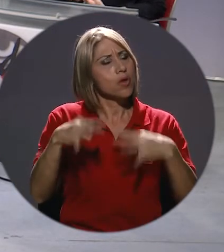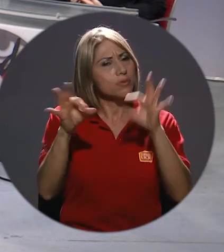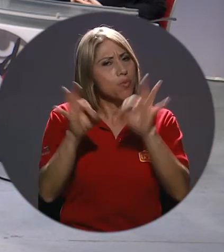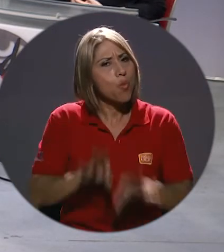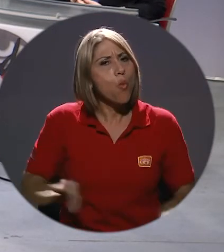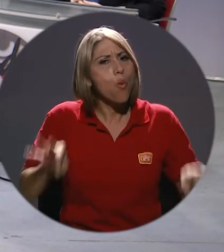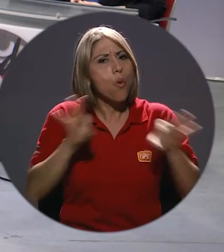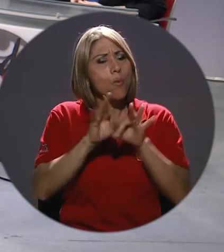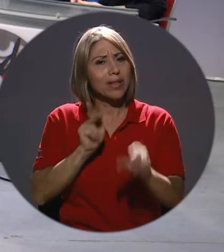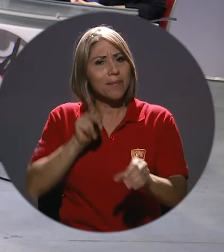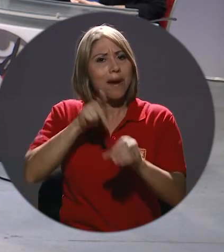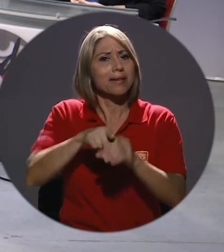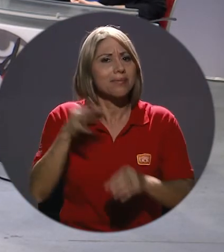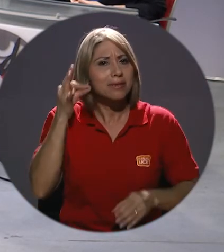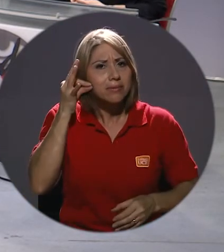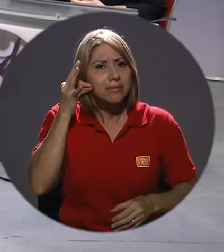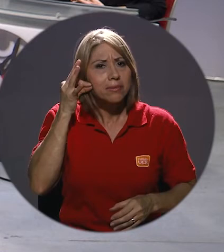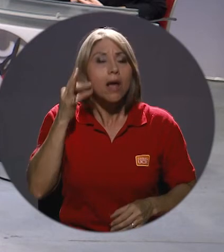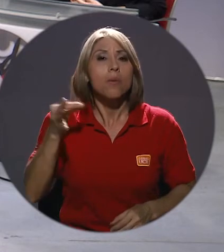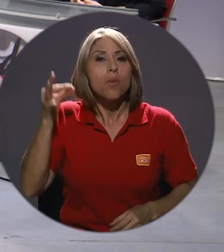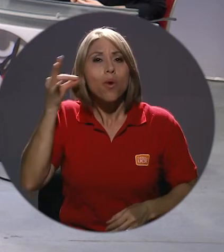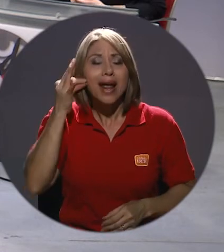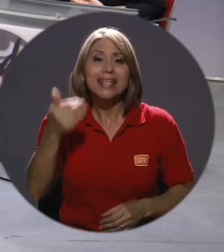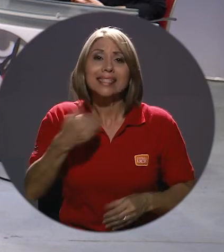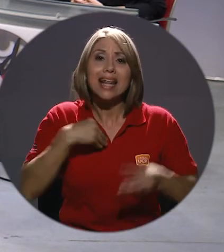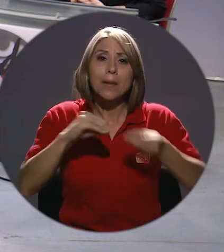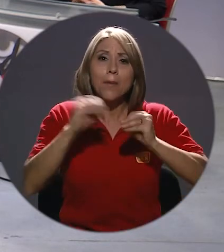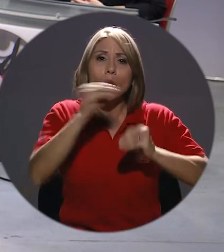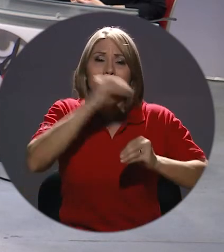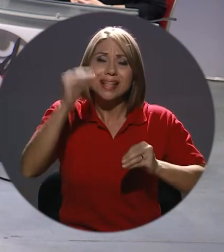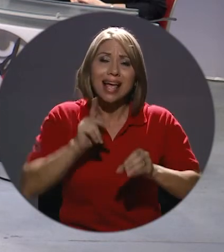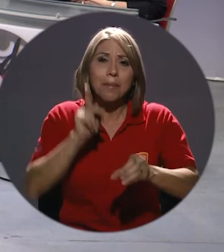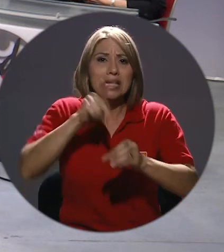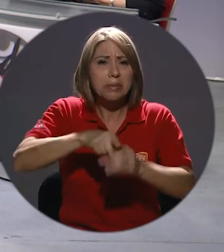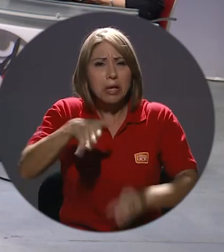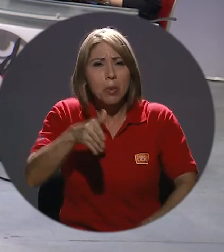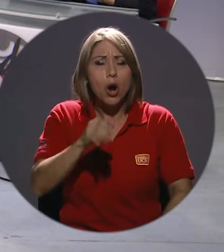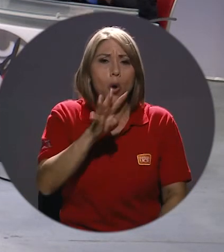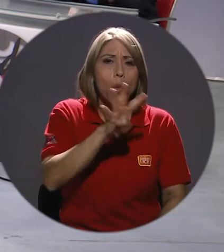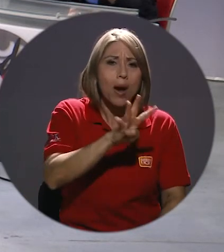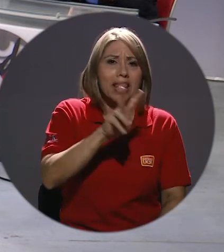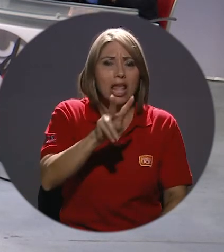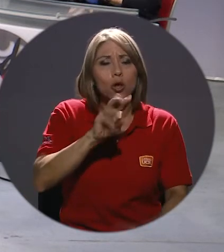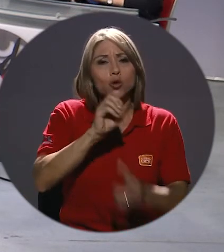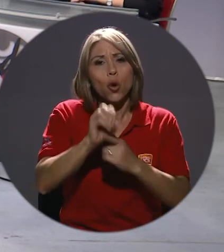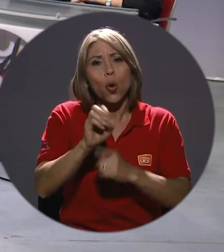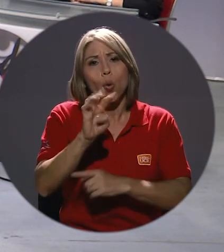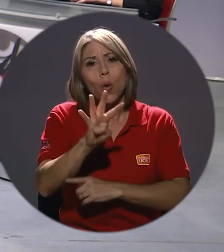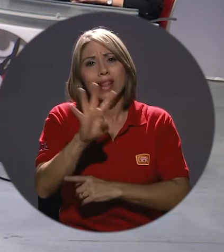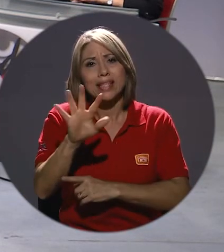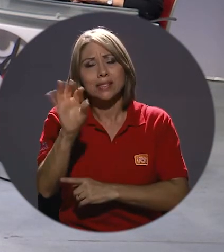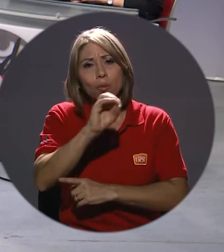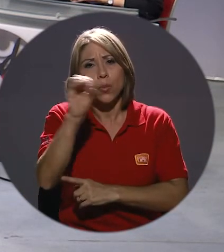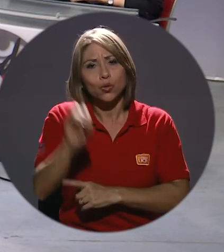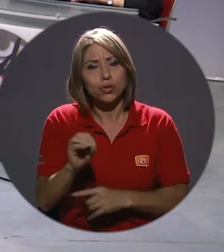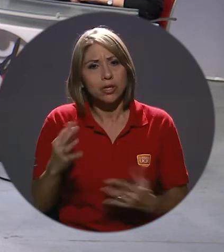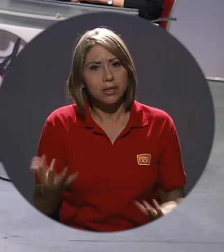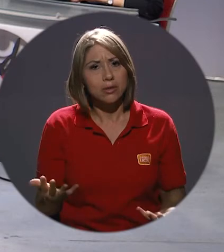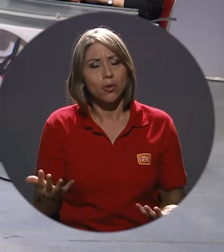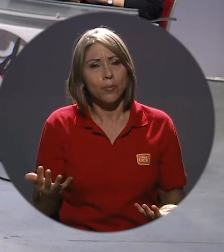esa participación, ¿verdad? Las mujeres tienen unas tasas de participación que rondan entre el